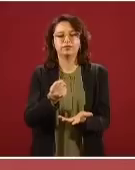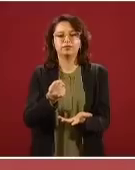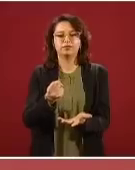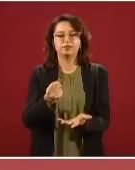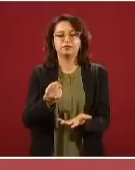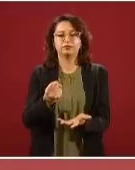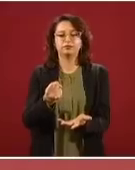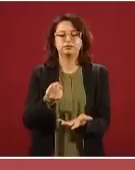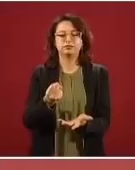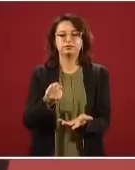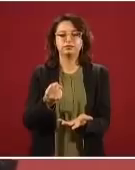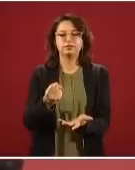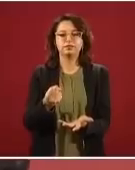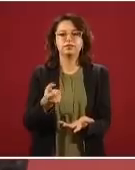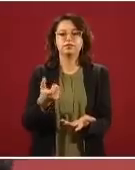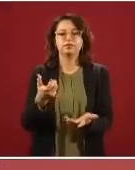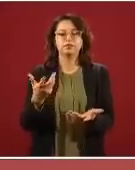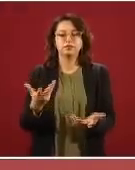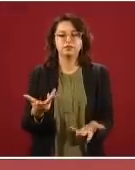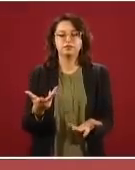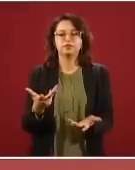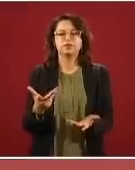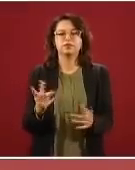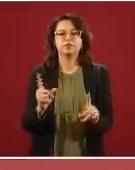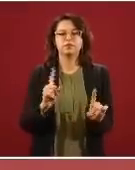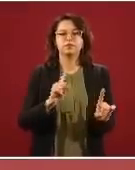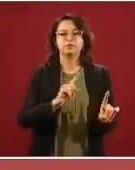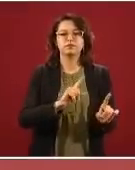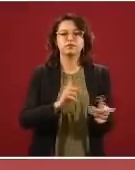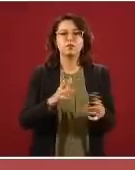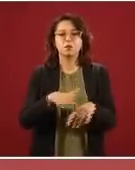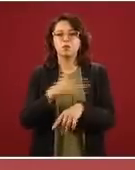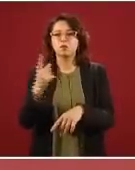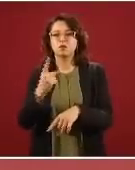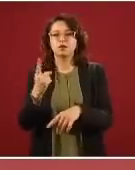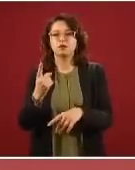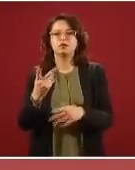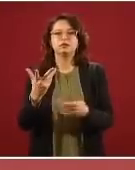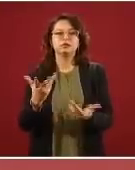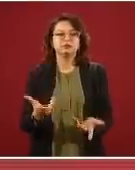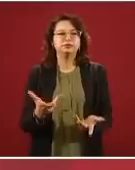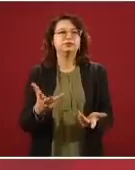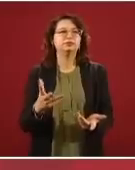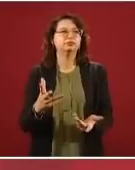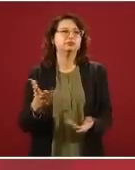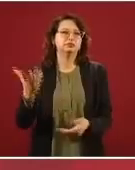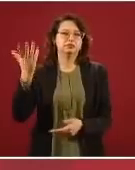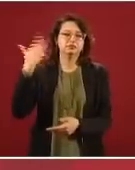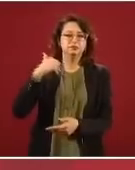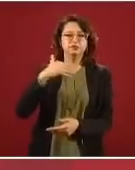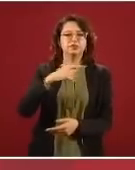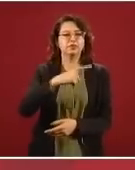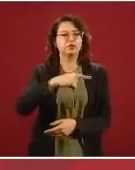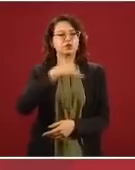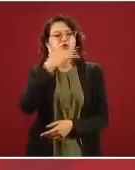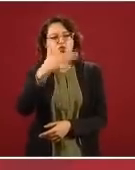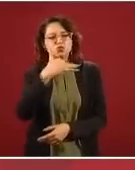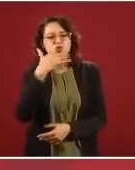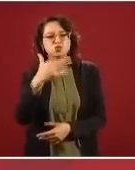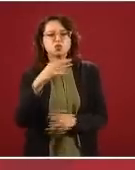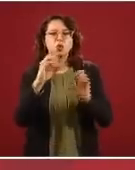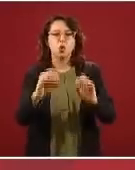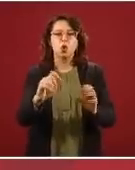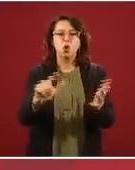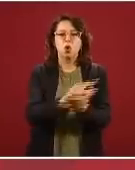de los actos de corrupción o de delitos graves.